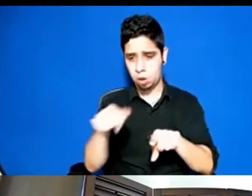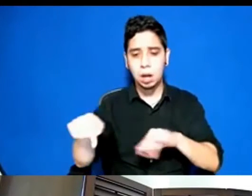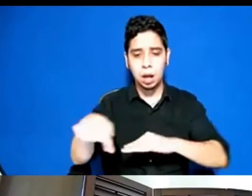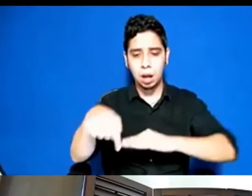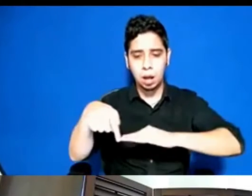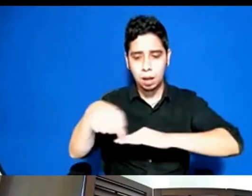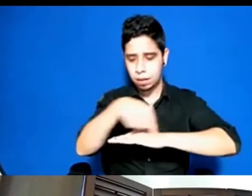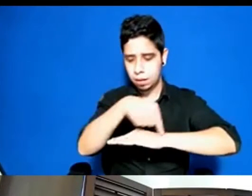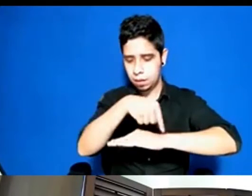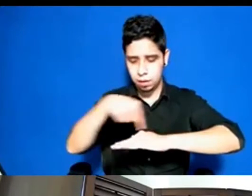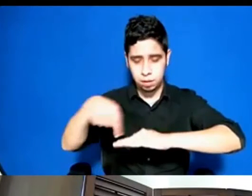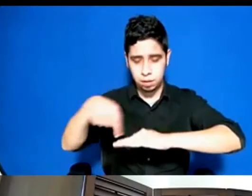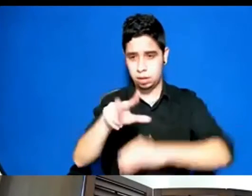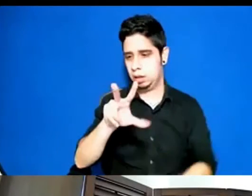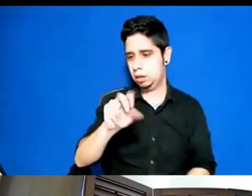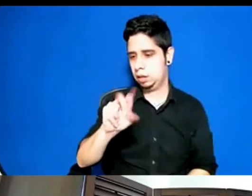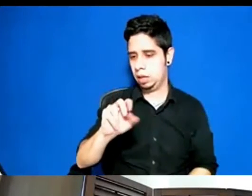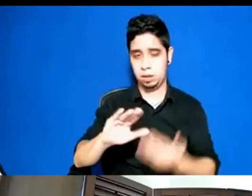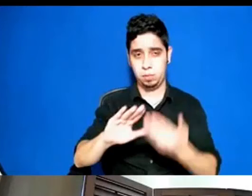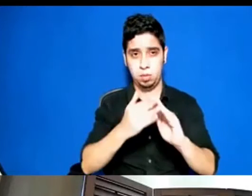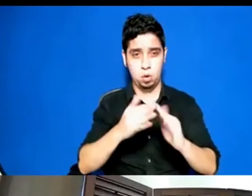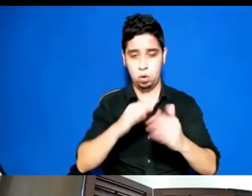los 30 municipios,